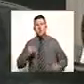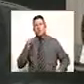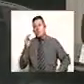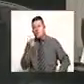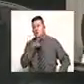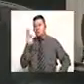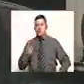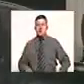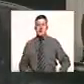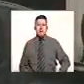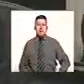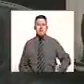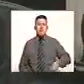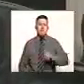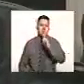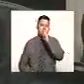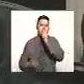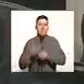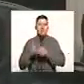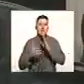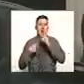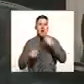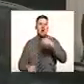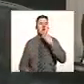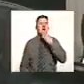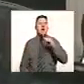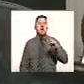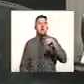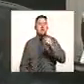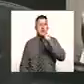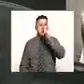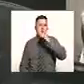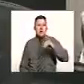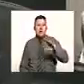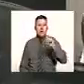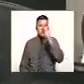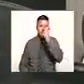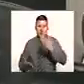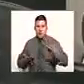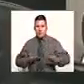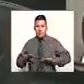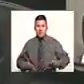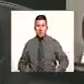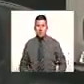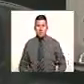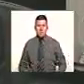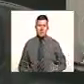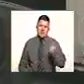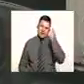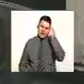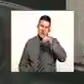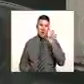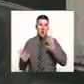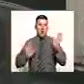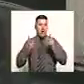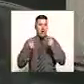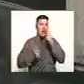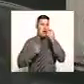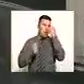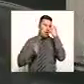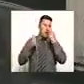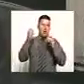¡Falso! Este es un impuesto sobre los que venden azúcar y bebidas azucaradas, no sobre los tenderos. Que no vengan a crear pánico